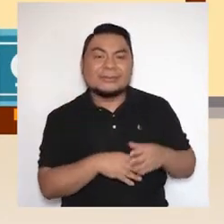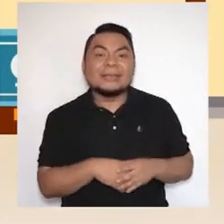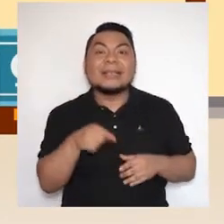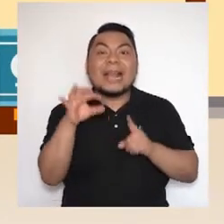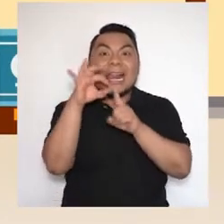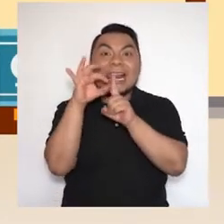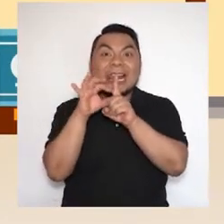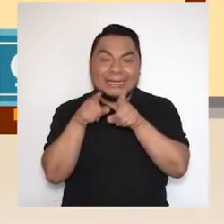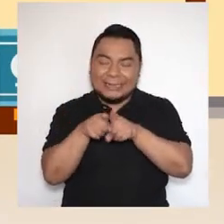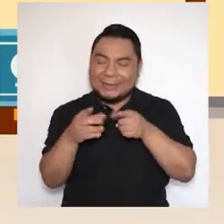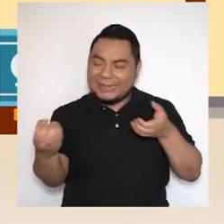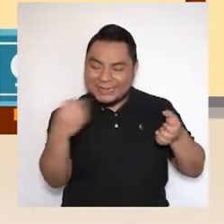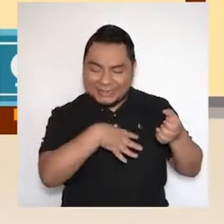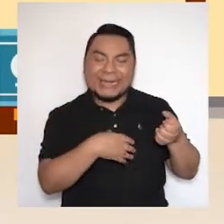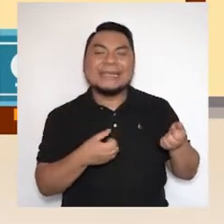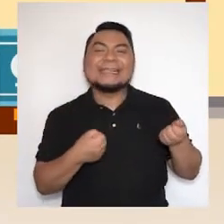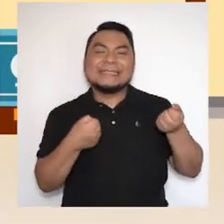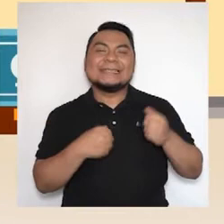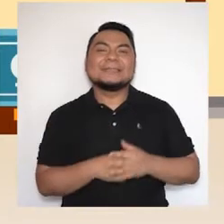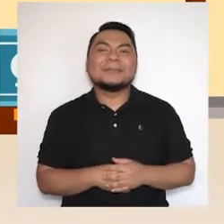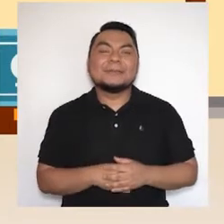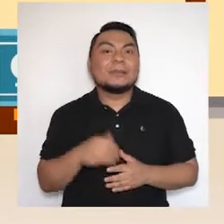Lentejas, sí, también, sí.